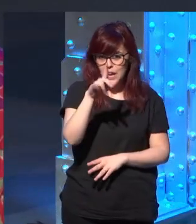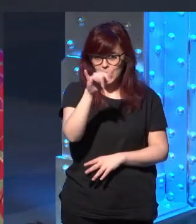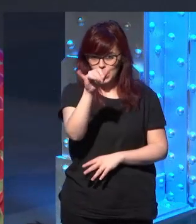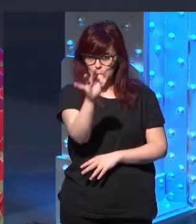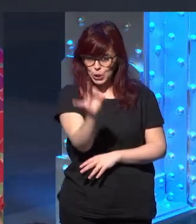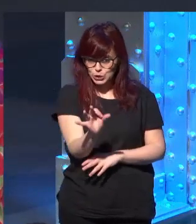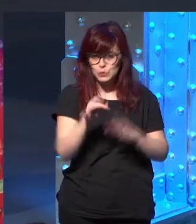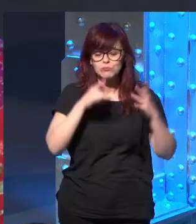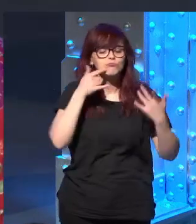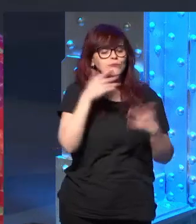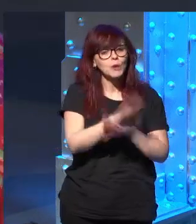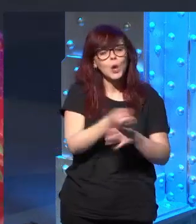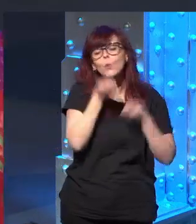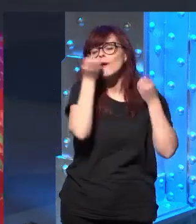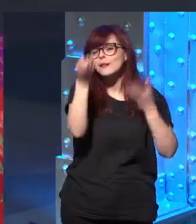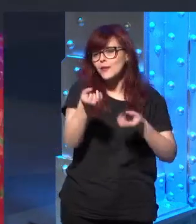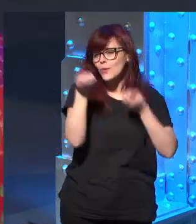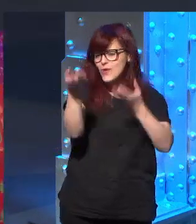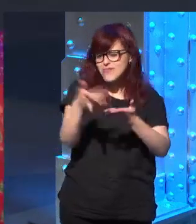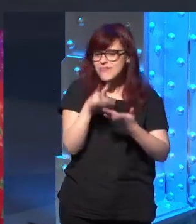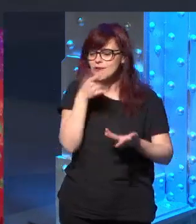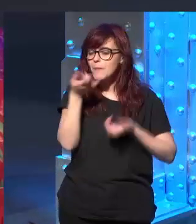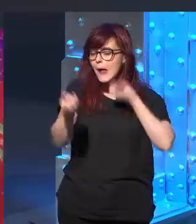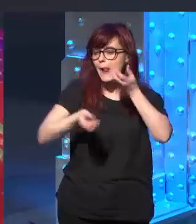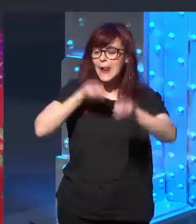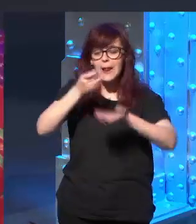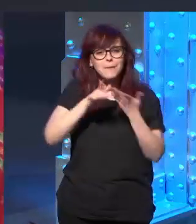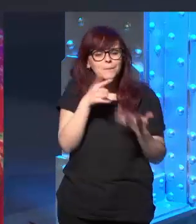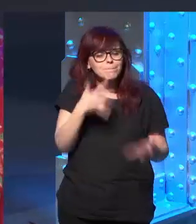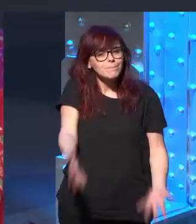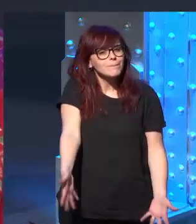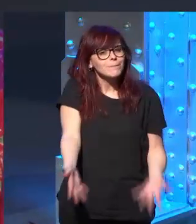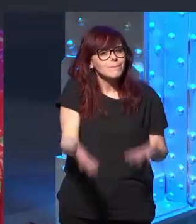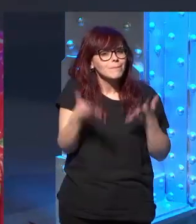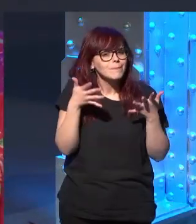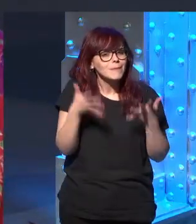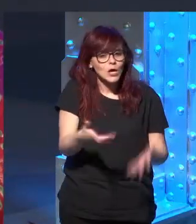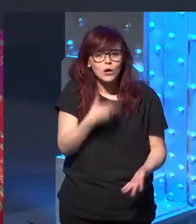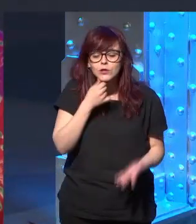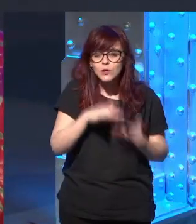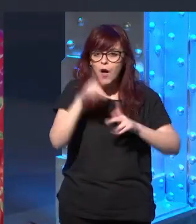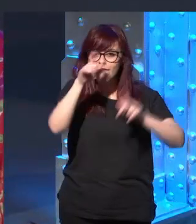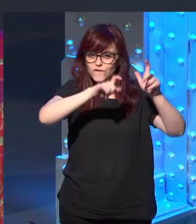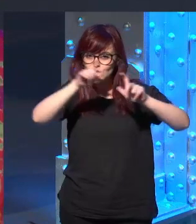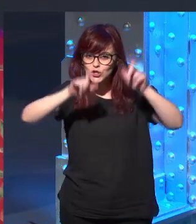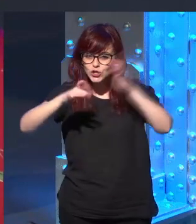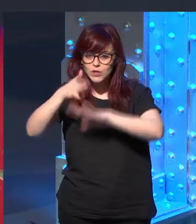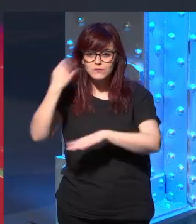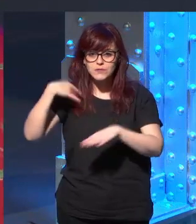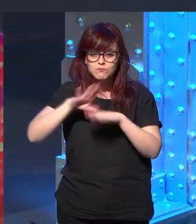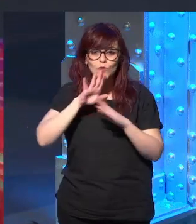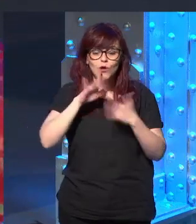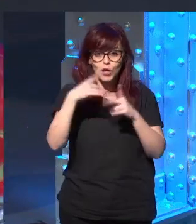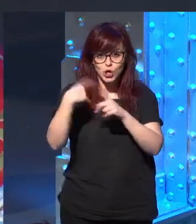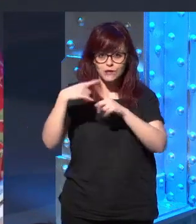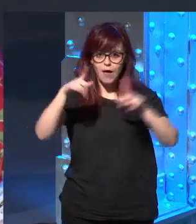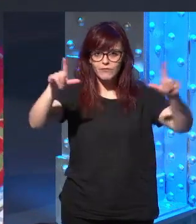Y también ocurría algo muy inquietante, es que me gustaba mucho fotografiar las pantallas de